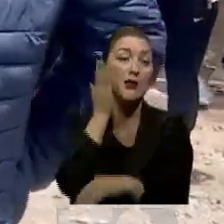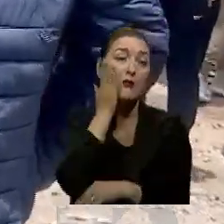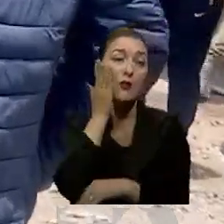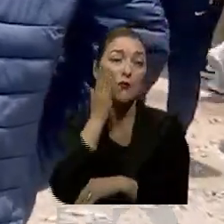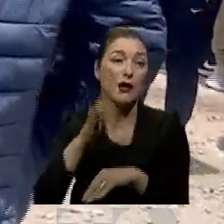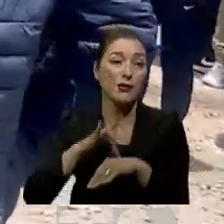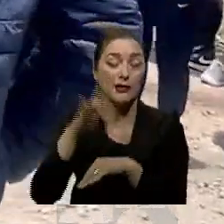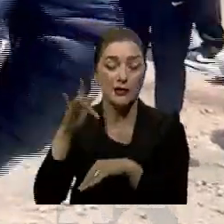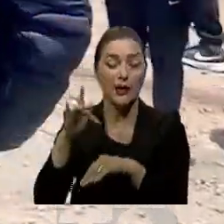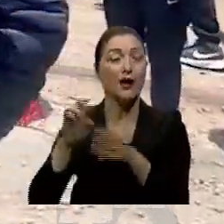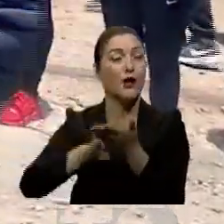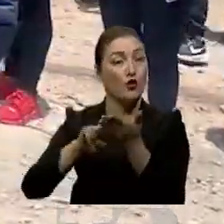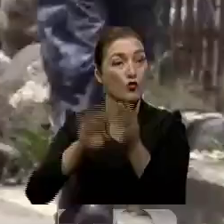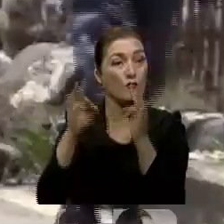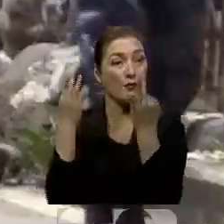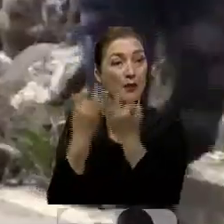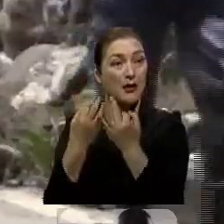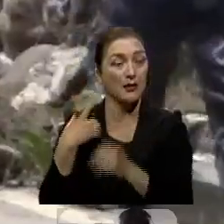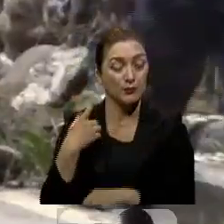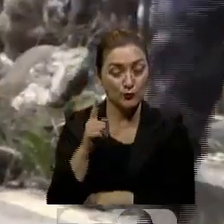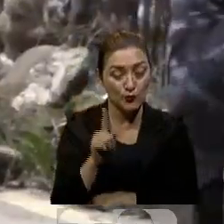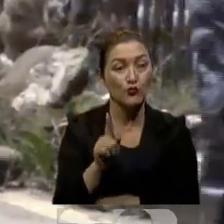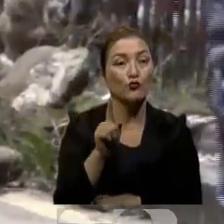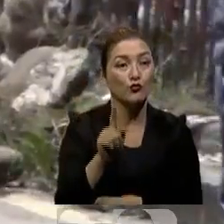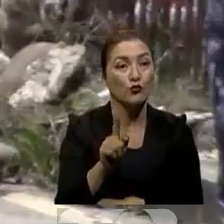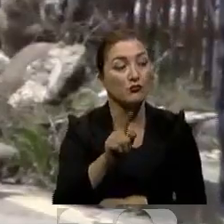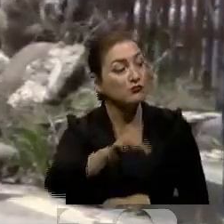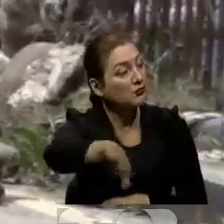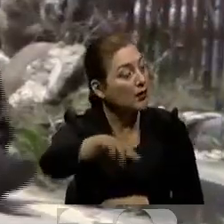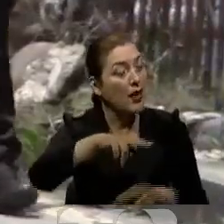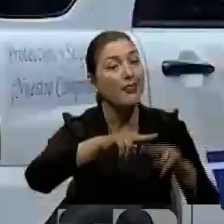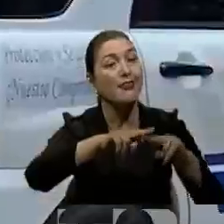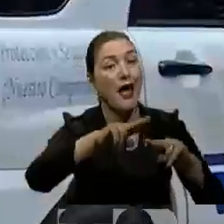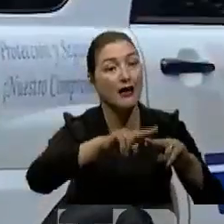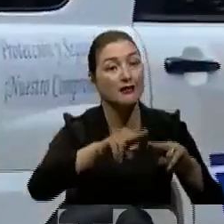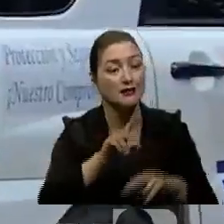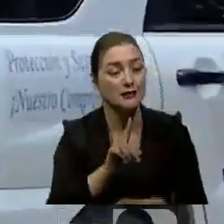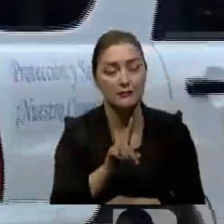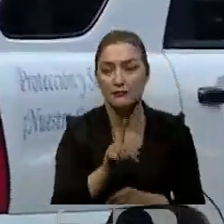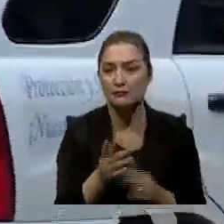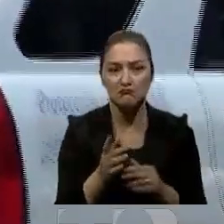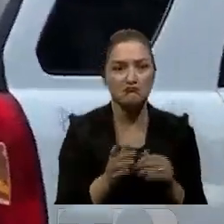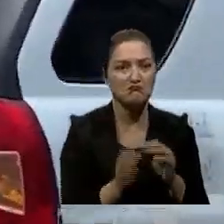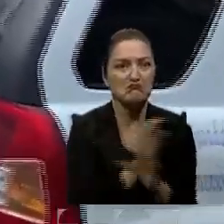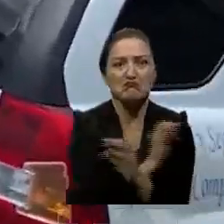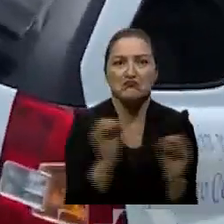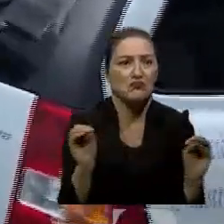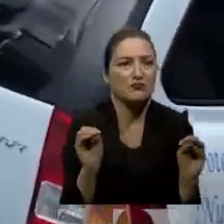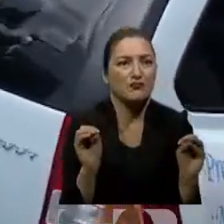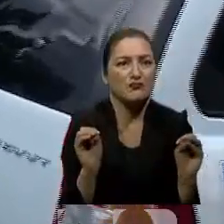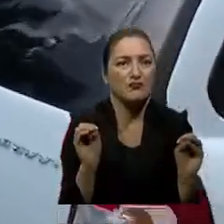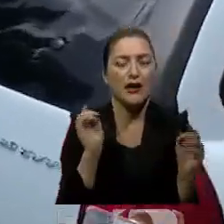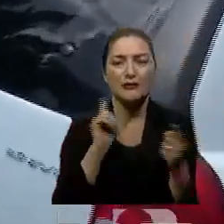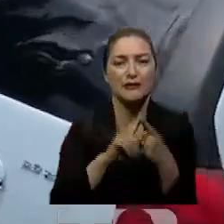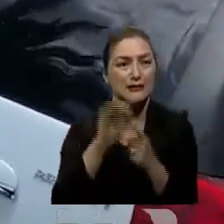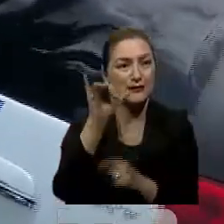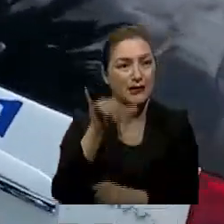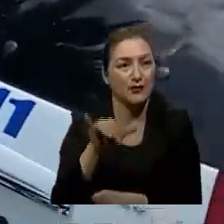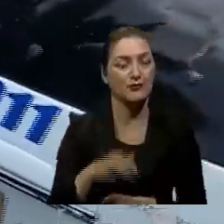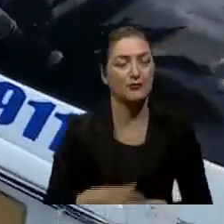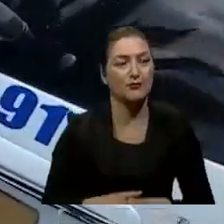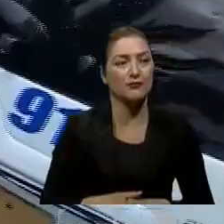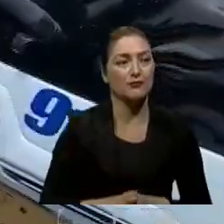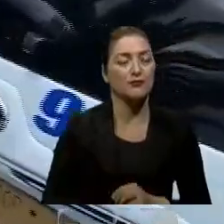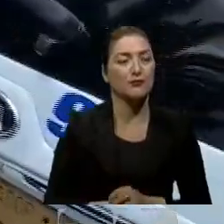madre tras una reunión familiar y se disponía a tomar un taxi. Desde entonces se desconocía su paradero hasta este sábado. Ella